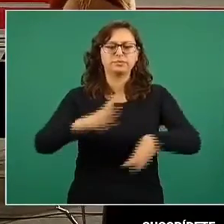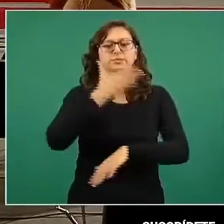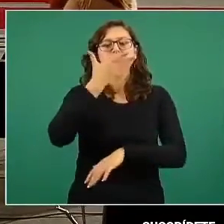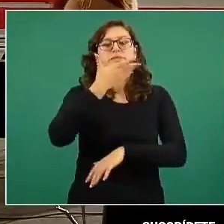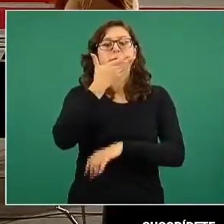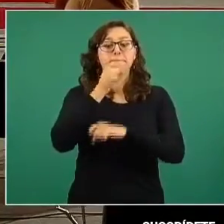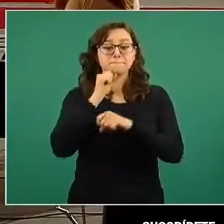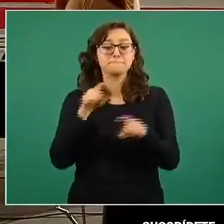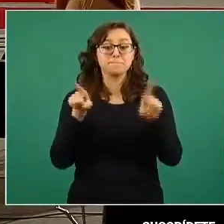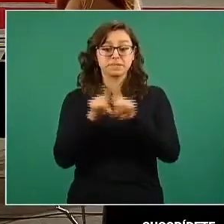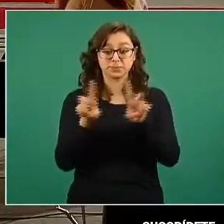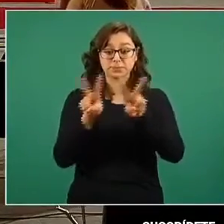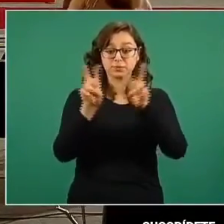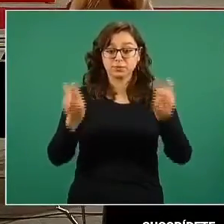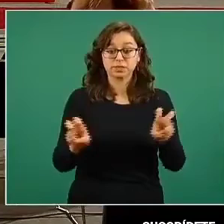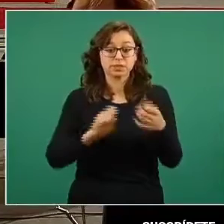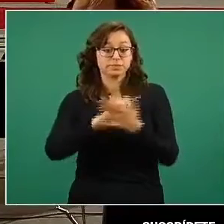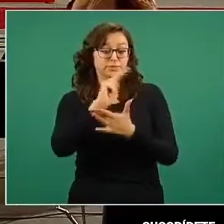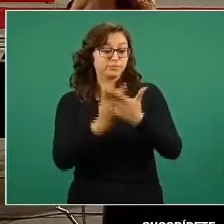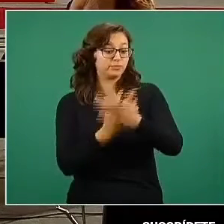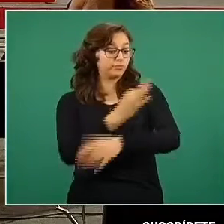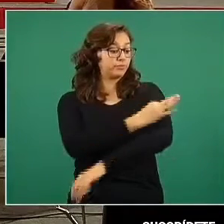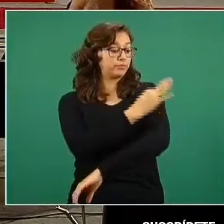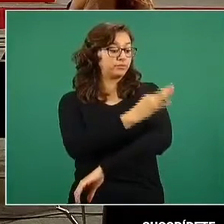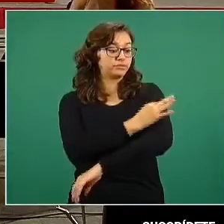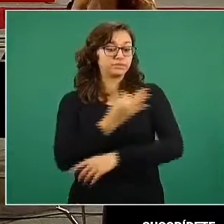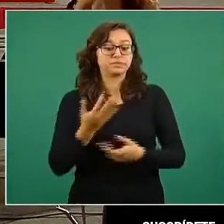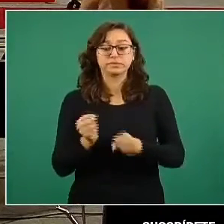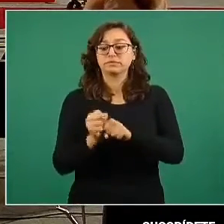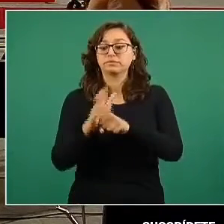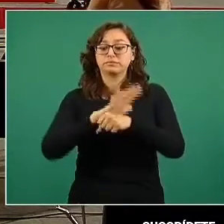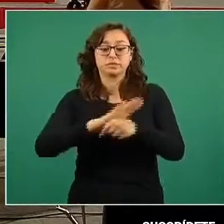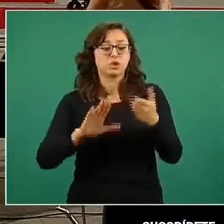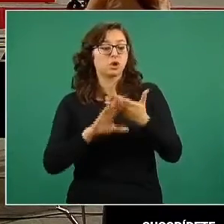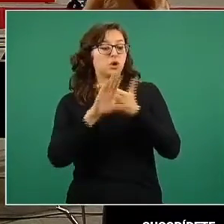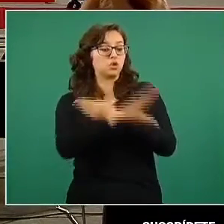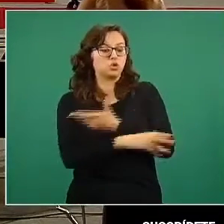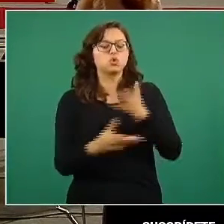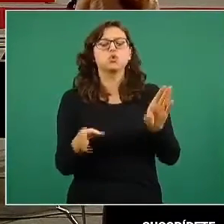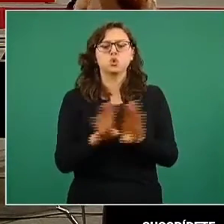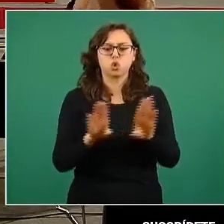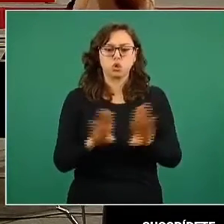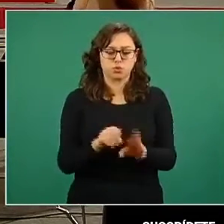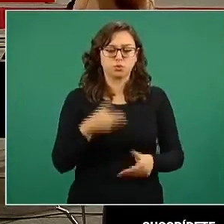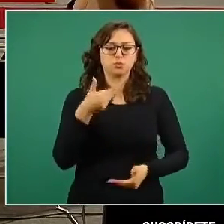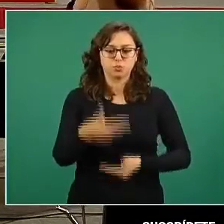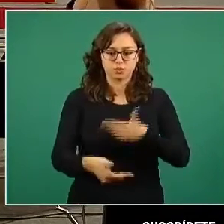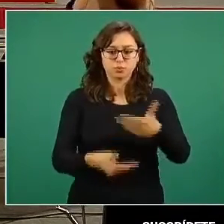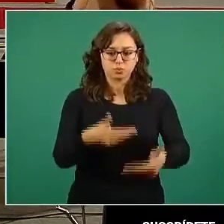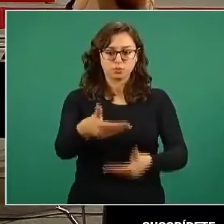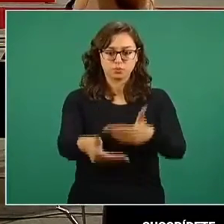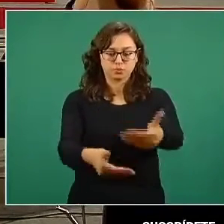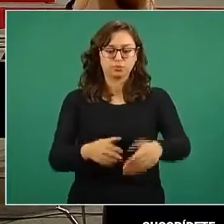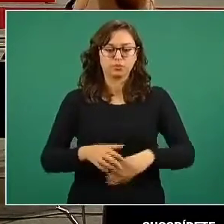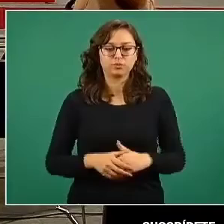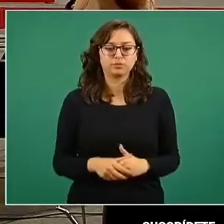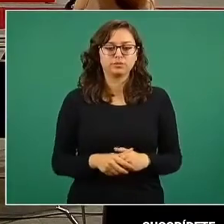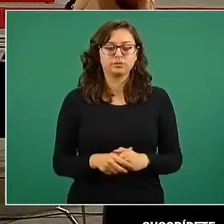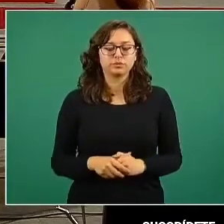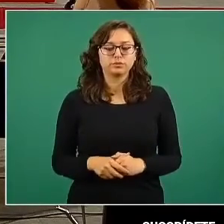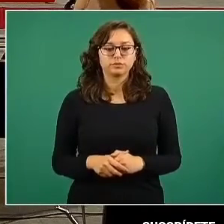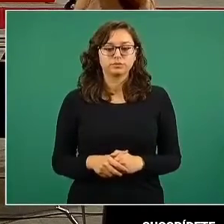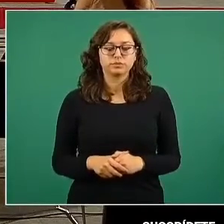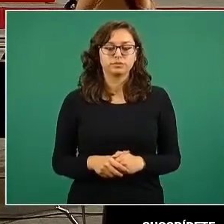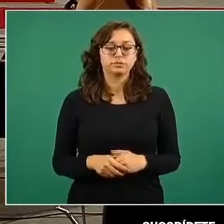situación del programa de vacunación contra COVID, o más exactamente contra el virus SARS-CoV-2,